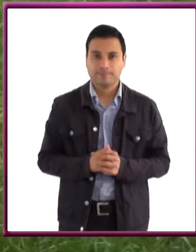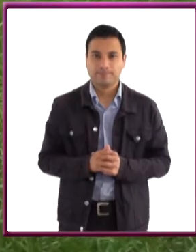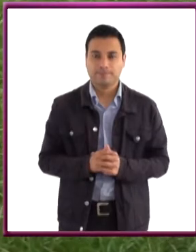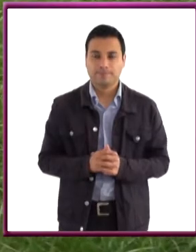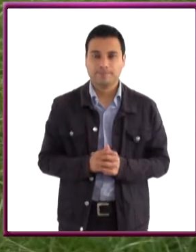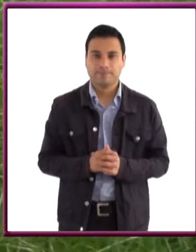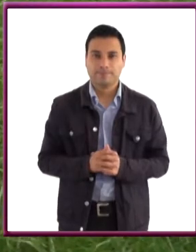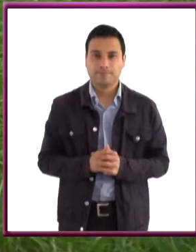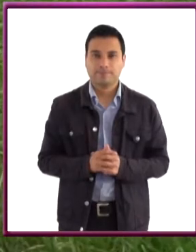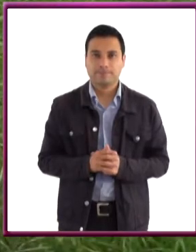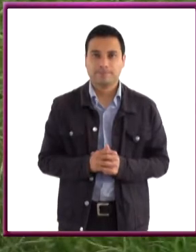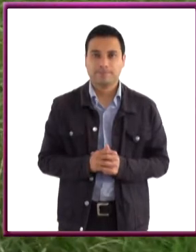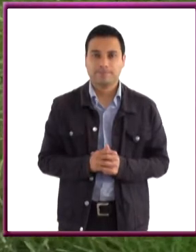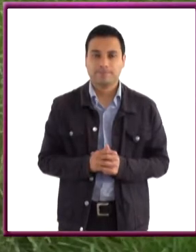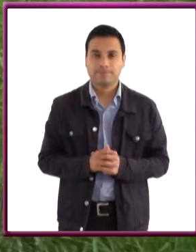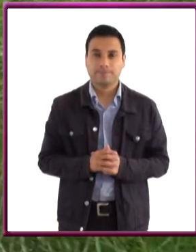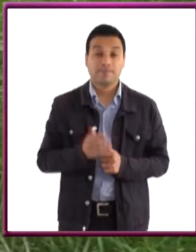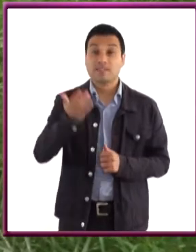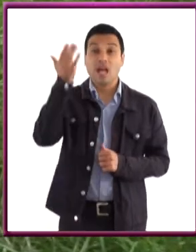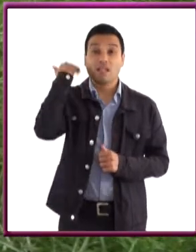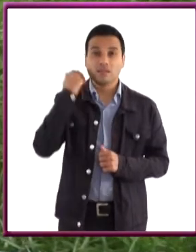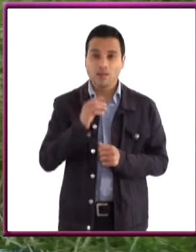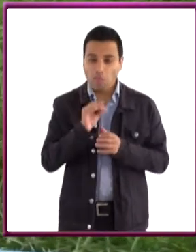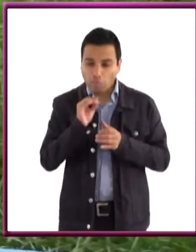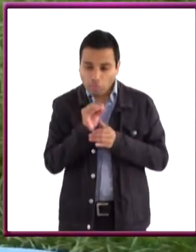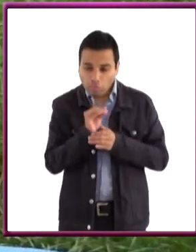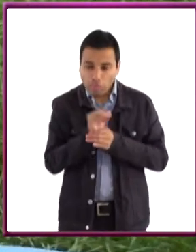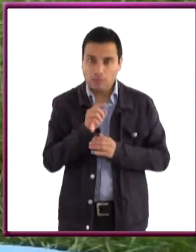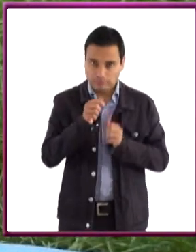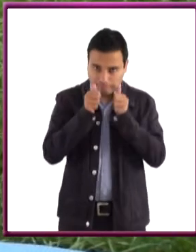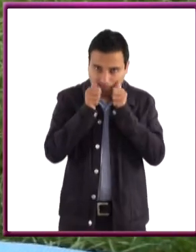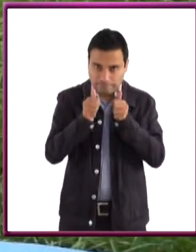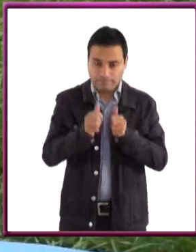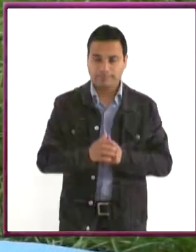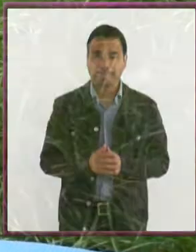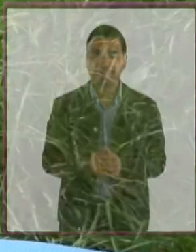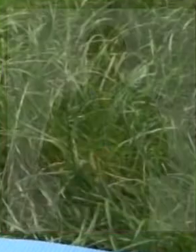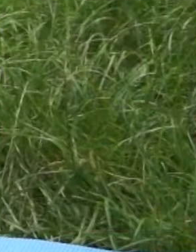como si nunca le hubieras puesto atención a la respiración.